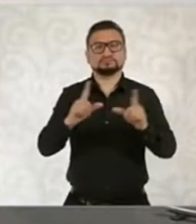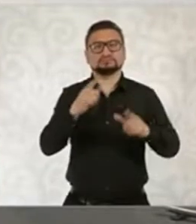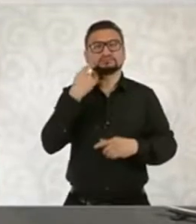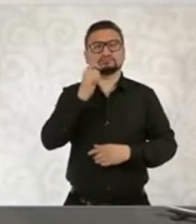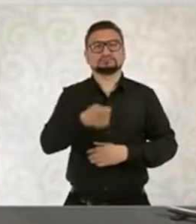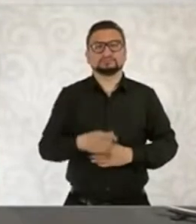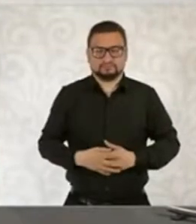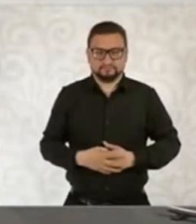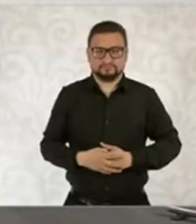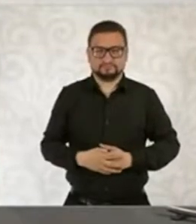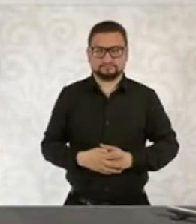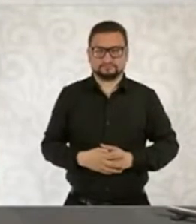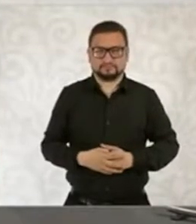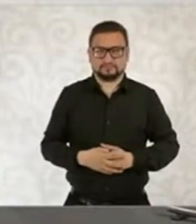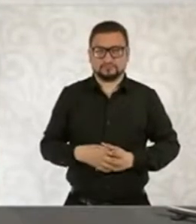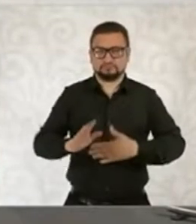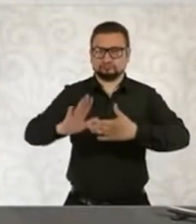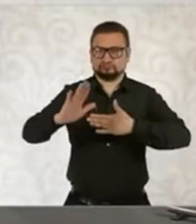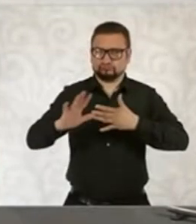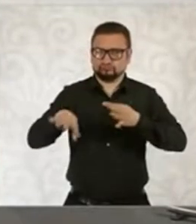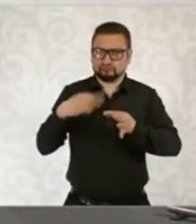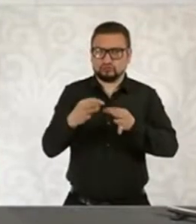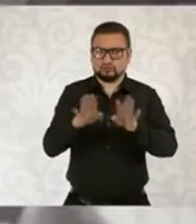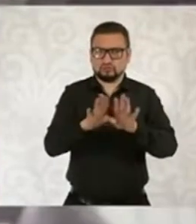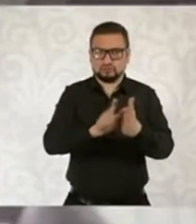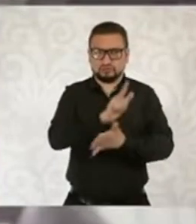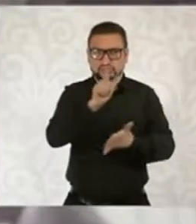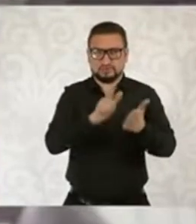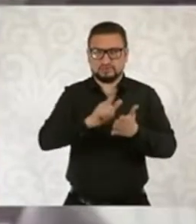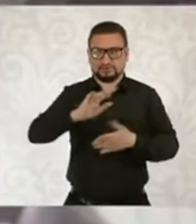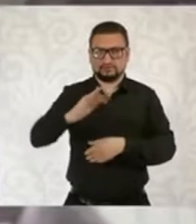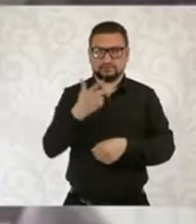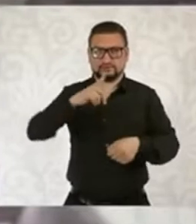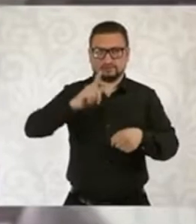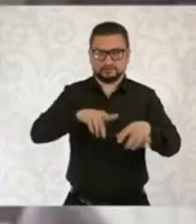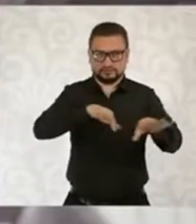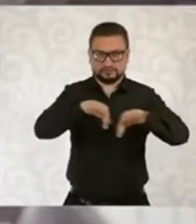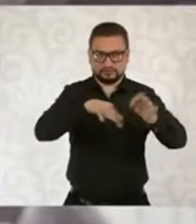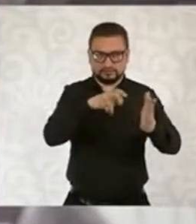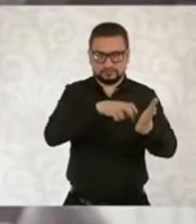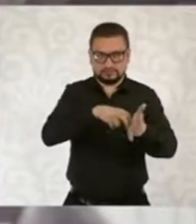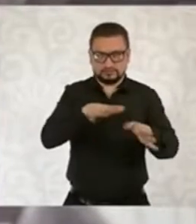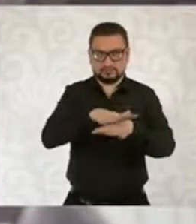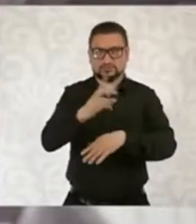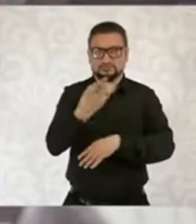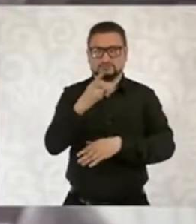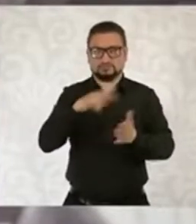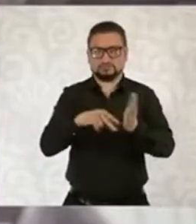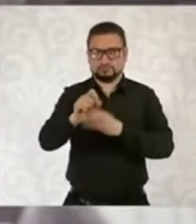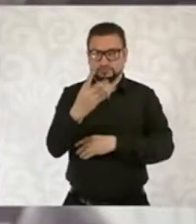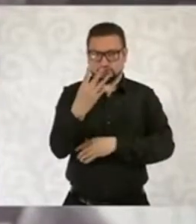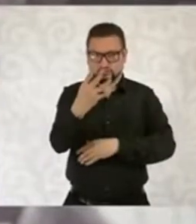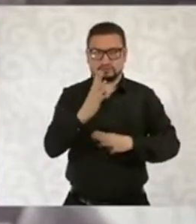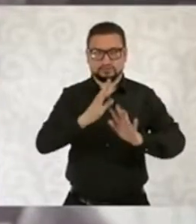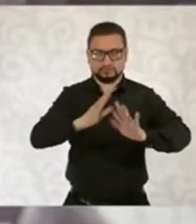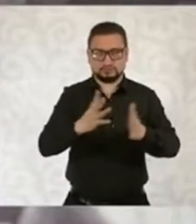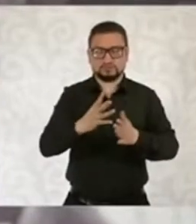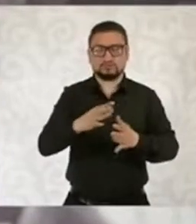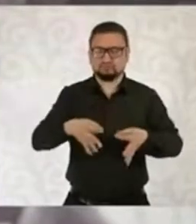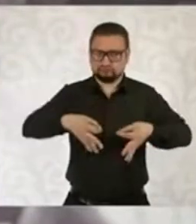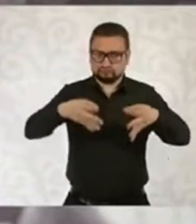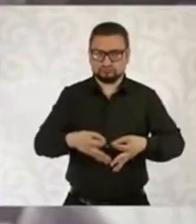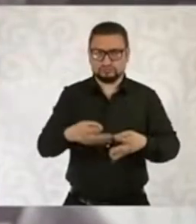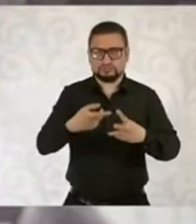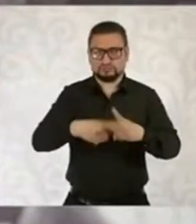Este compromiso se materializó con una reforma a la Ley Federal del Trabajo publicada en diciembre de 2024 y que entró en vigor